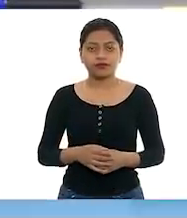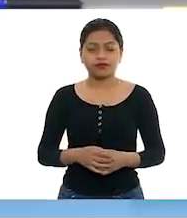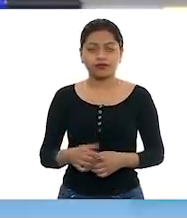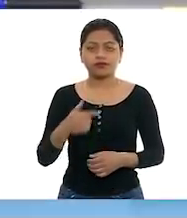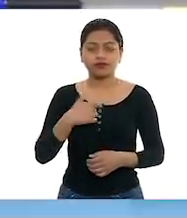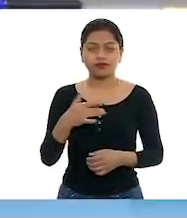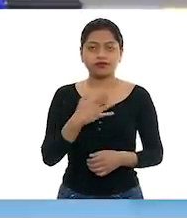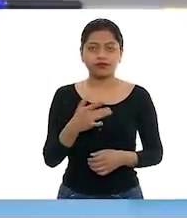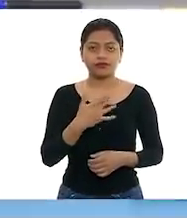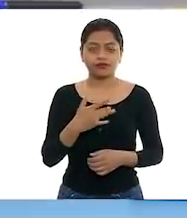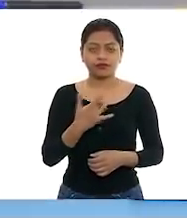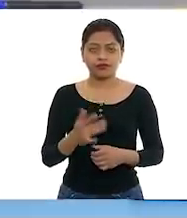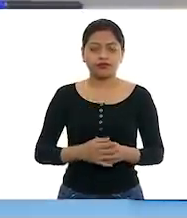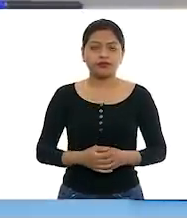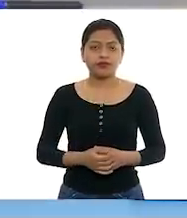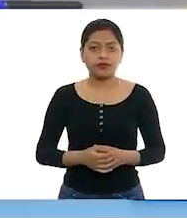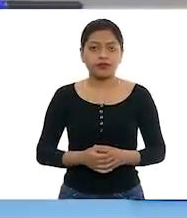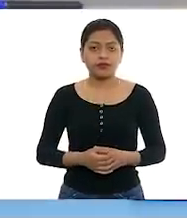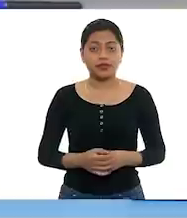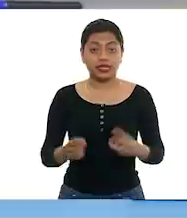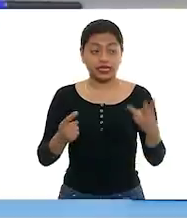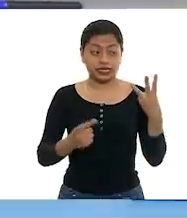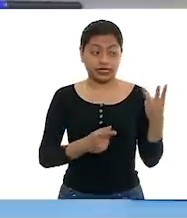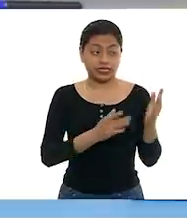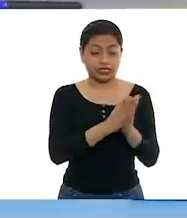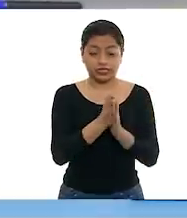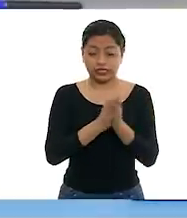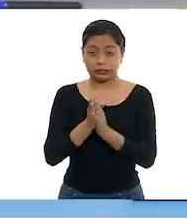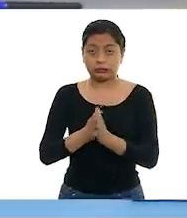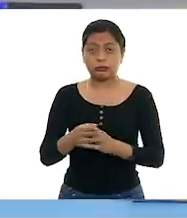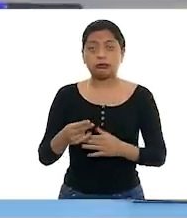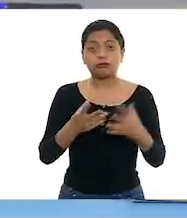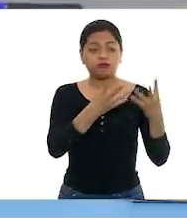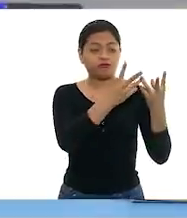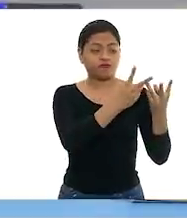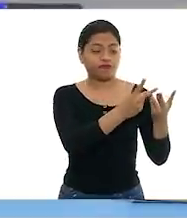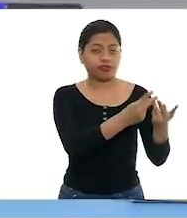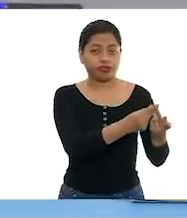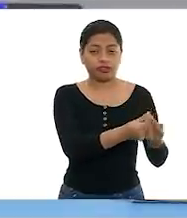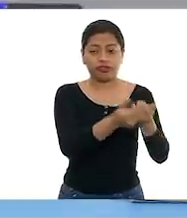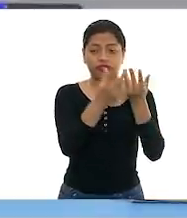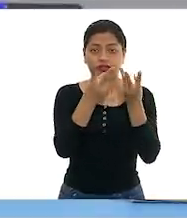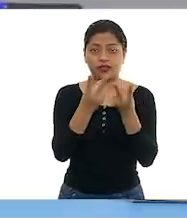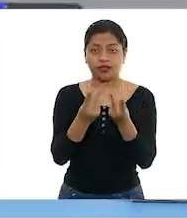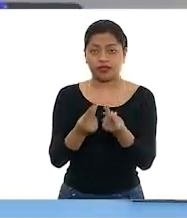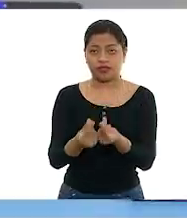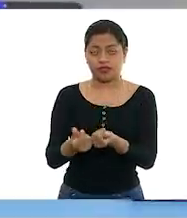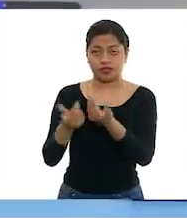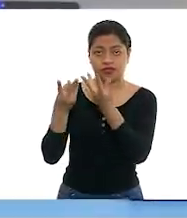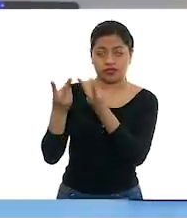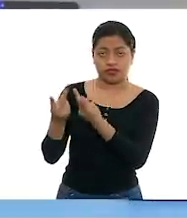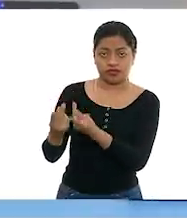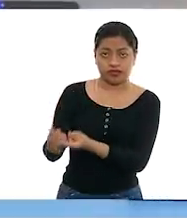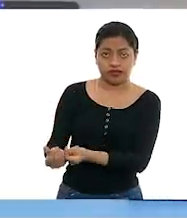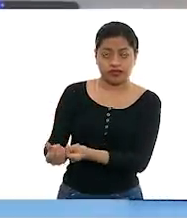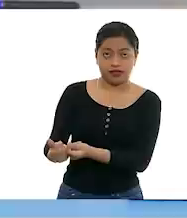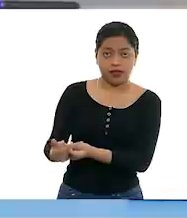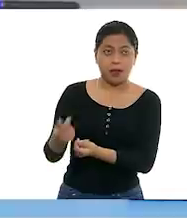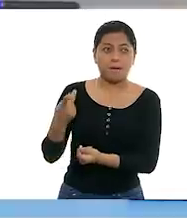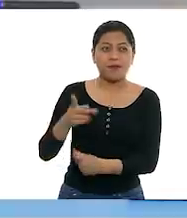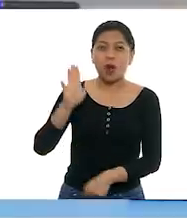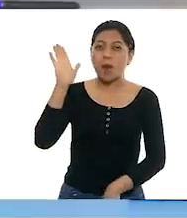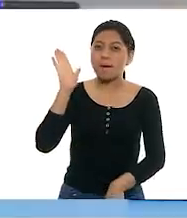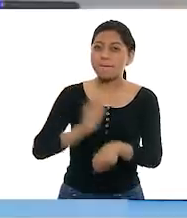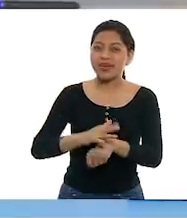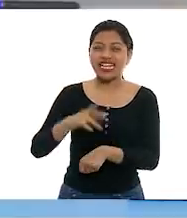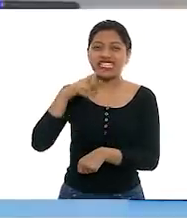yo pienso que los 3 chocolates se van a derretir, pero yo creo que va a ser más rápido en